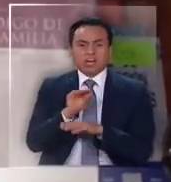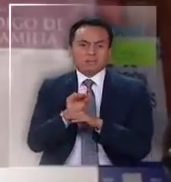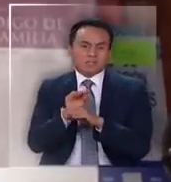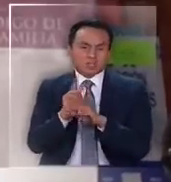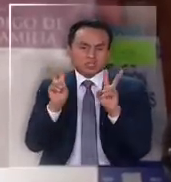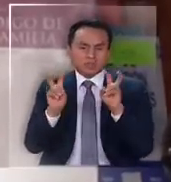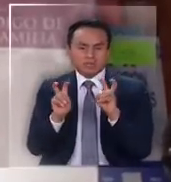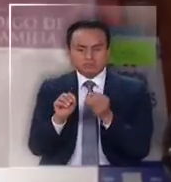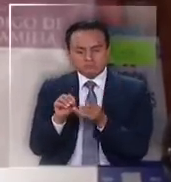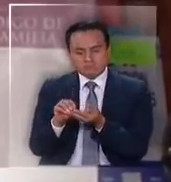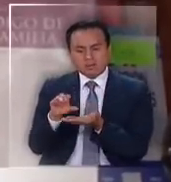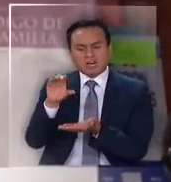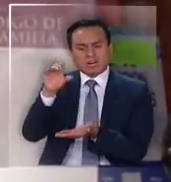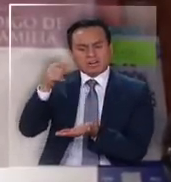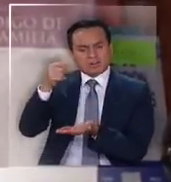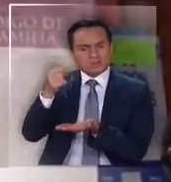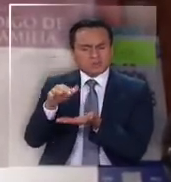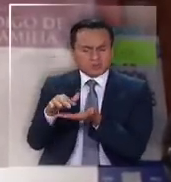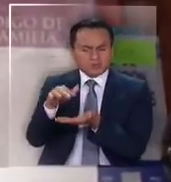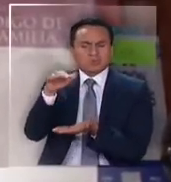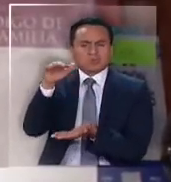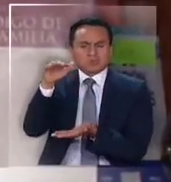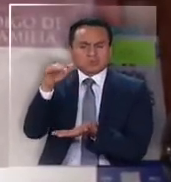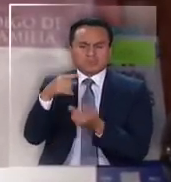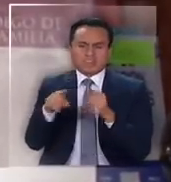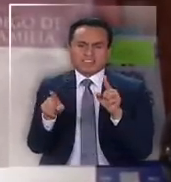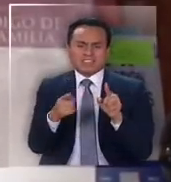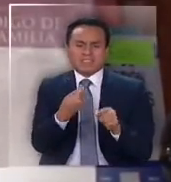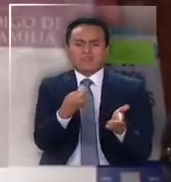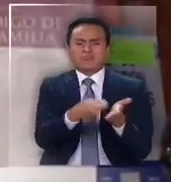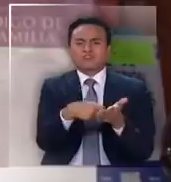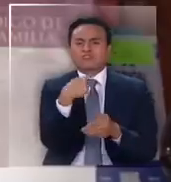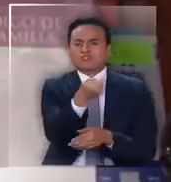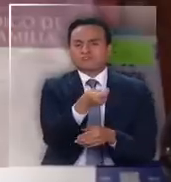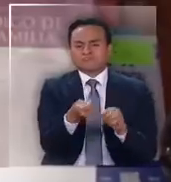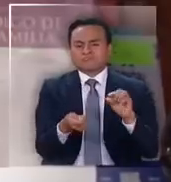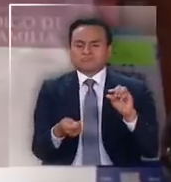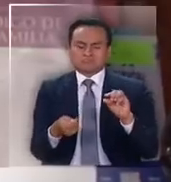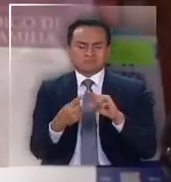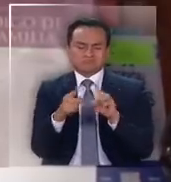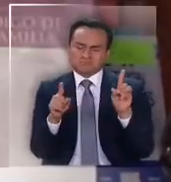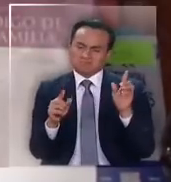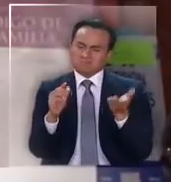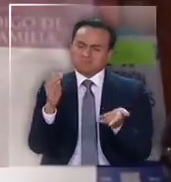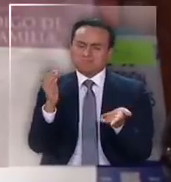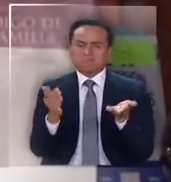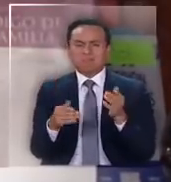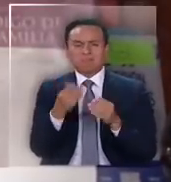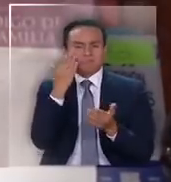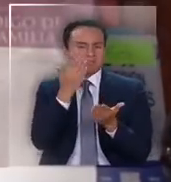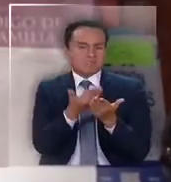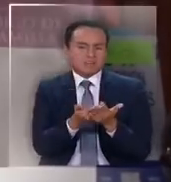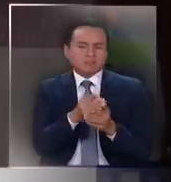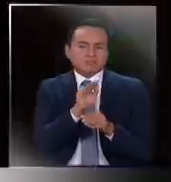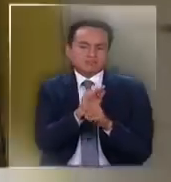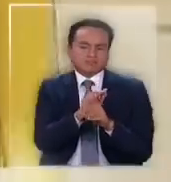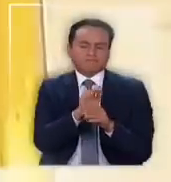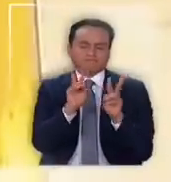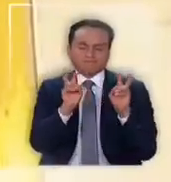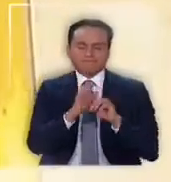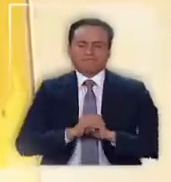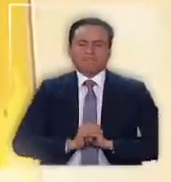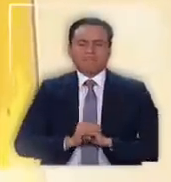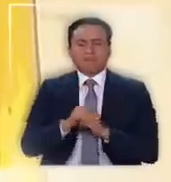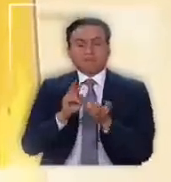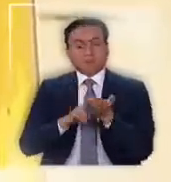son mucho mayores en cuanto a monto que la devolución que eventualmente va a tener derecho la beneficiaria o la alimentaria en este caso. Si